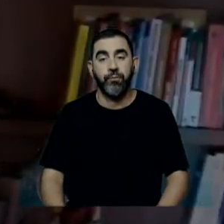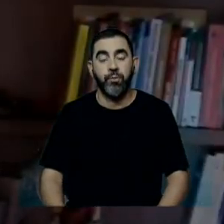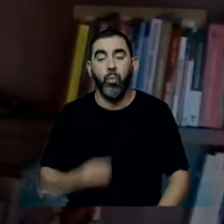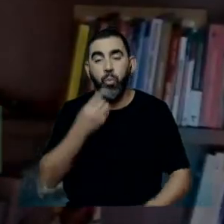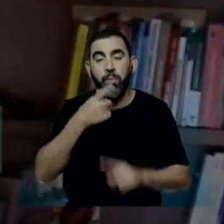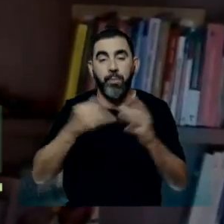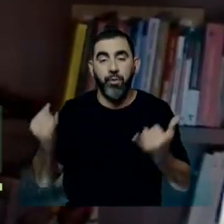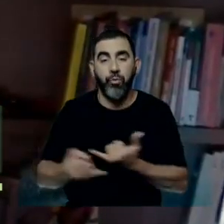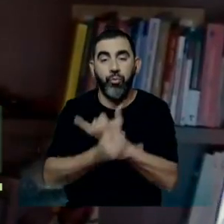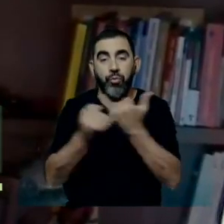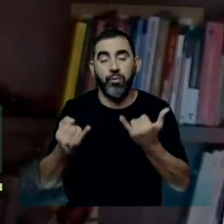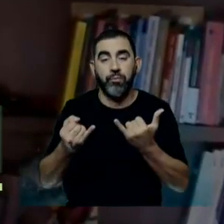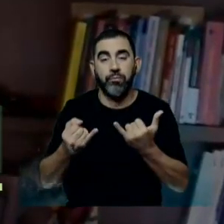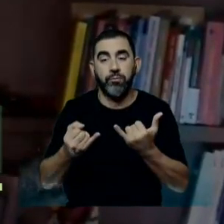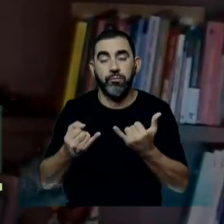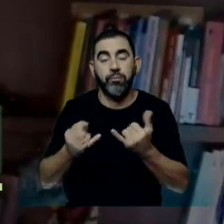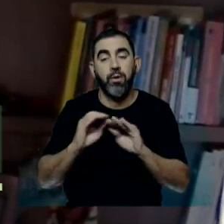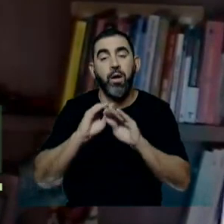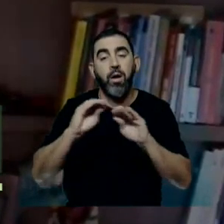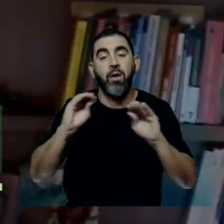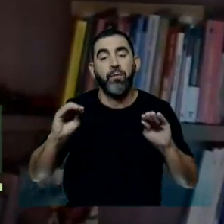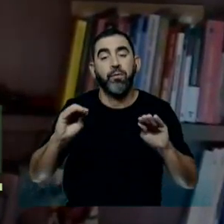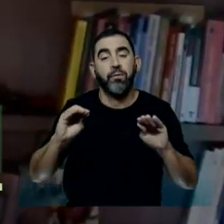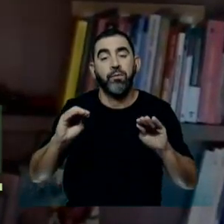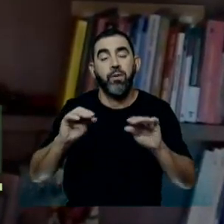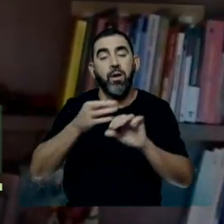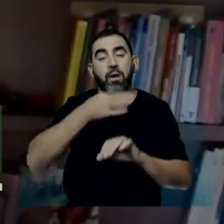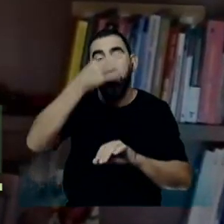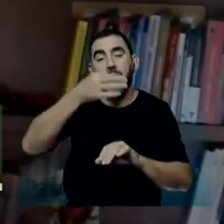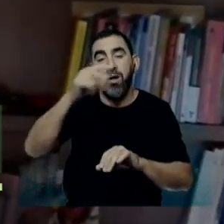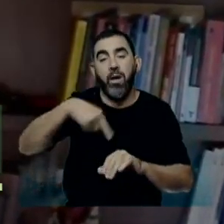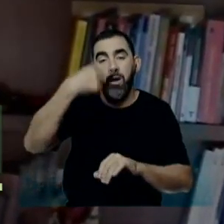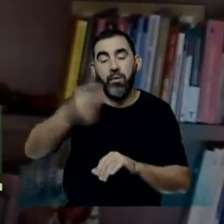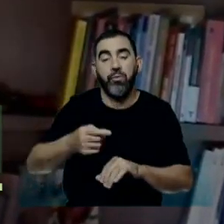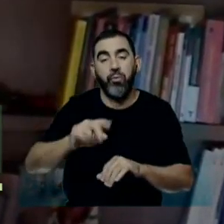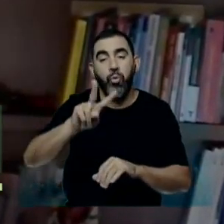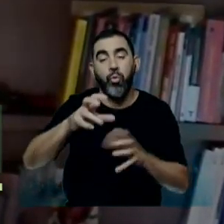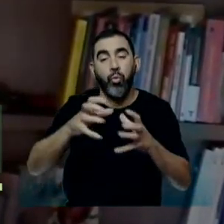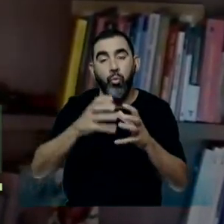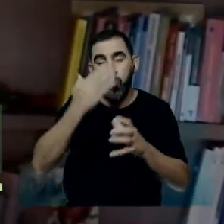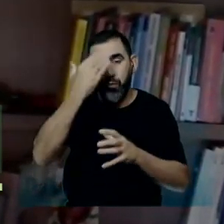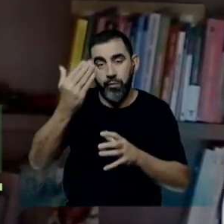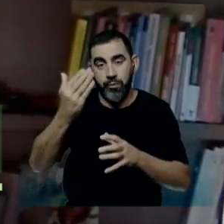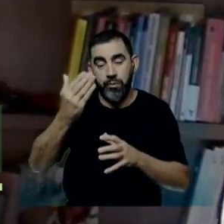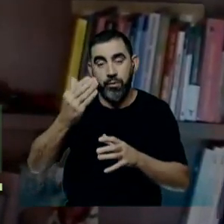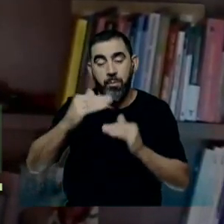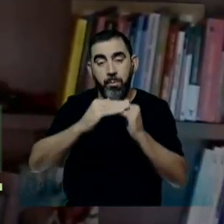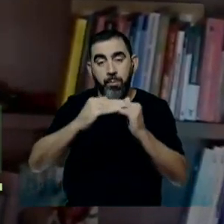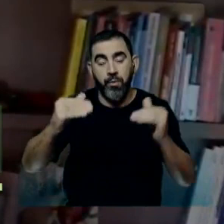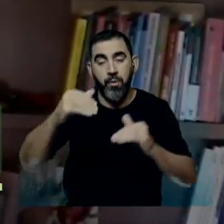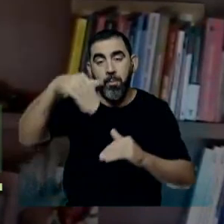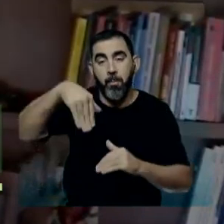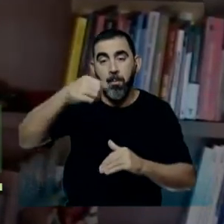Buen mediodía, Josema. Sí, estoy para anunciar un acto que habrá mañana donde dos sectores del Frente Amplio, estamos hablando de la plataforma y de